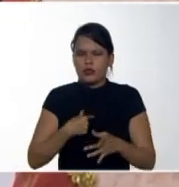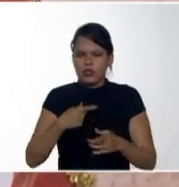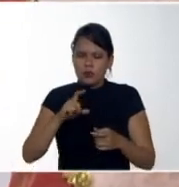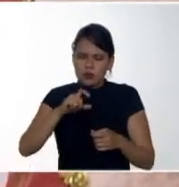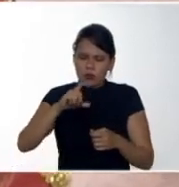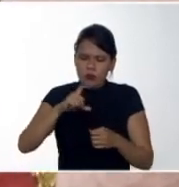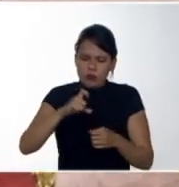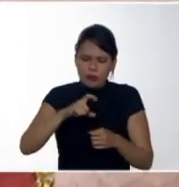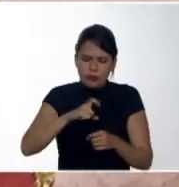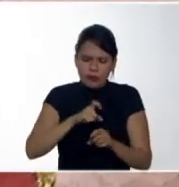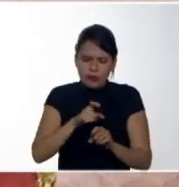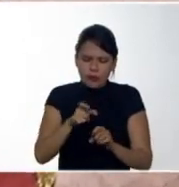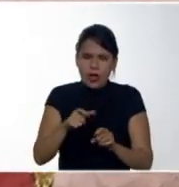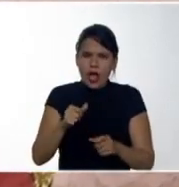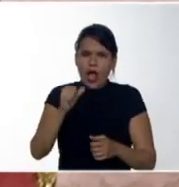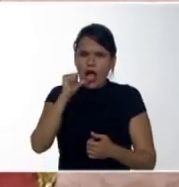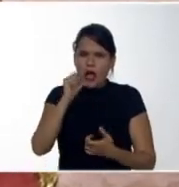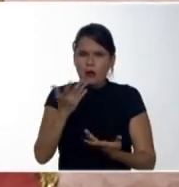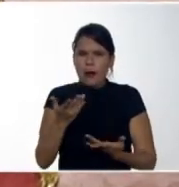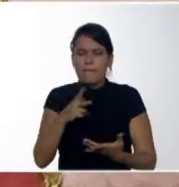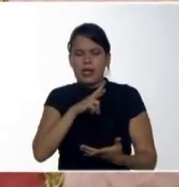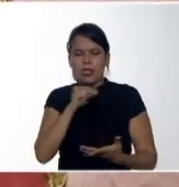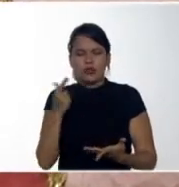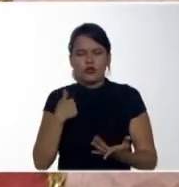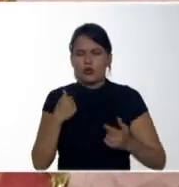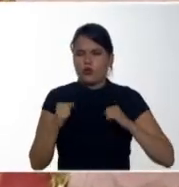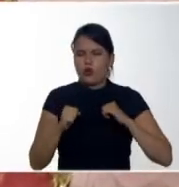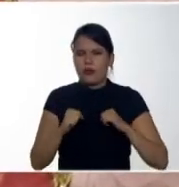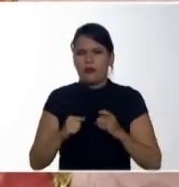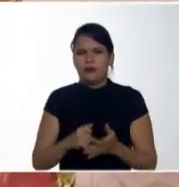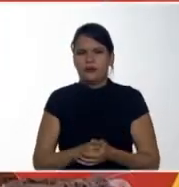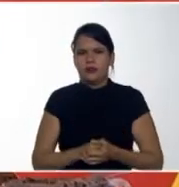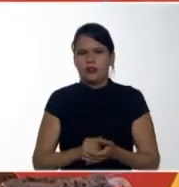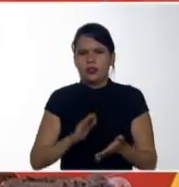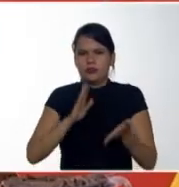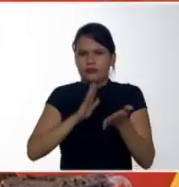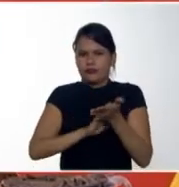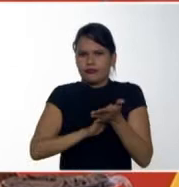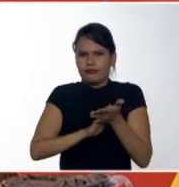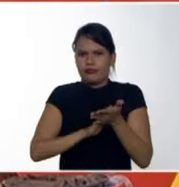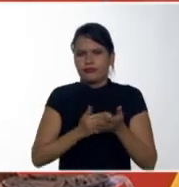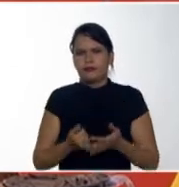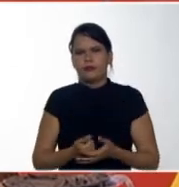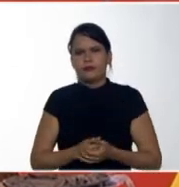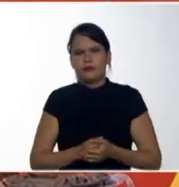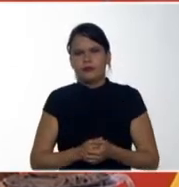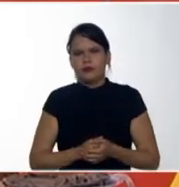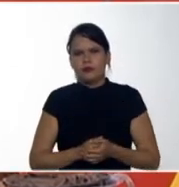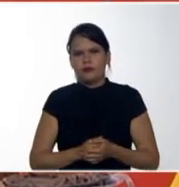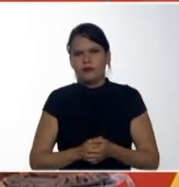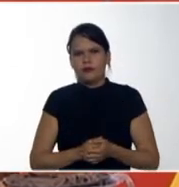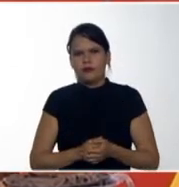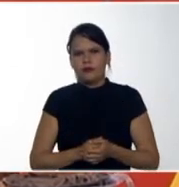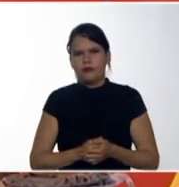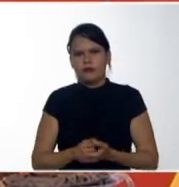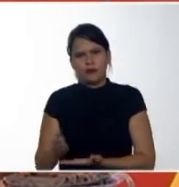agua a las paredes para que no se mueva. Y se Excelente. queda adherido. ¿Lo